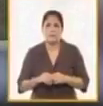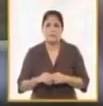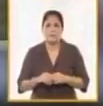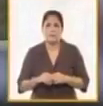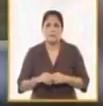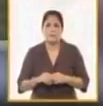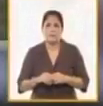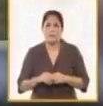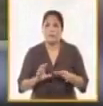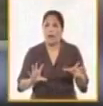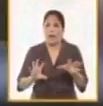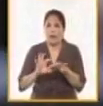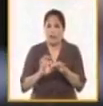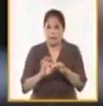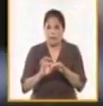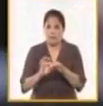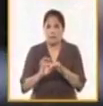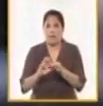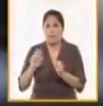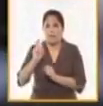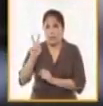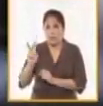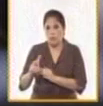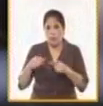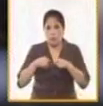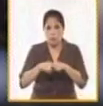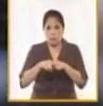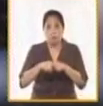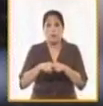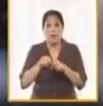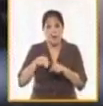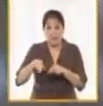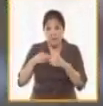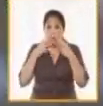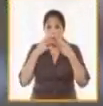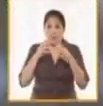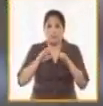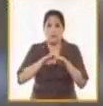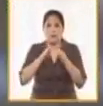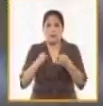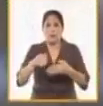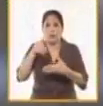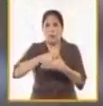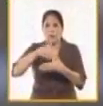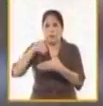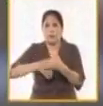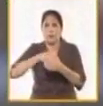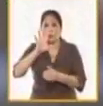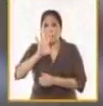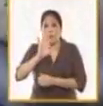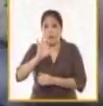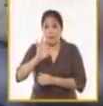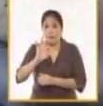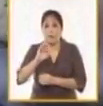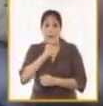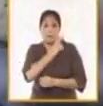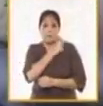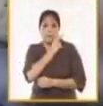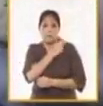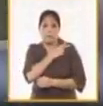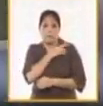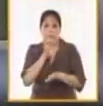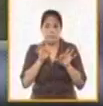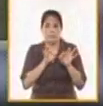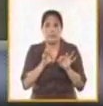La alianza del Gran Polo Patriótico se consolidó como la fuerza dominante en estos comicios, adjudicándose 40 de los 50 cargos a elegir, con